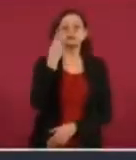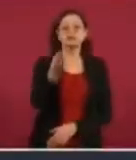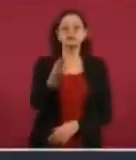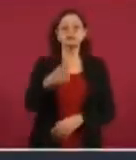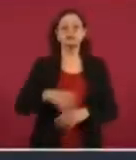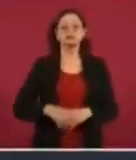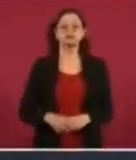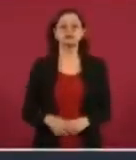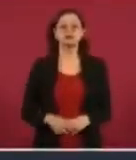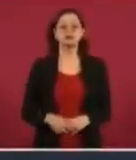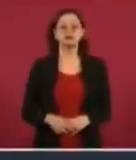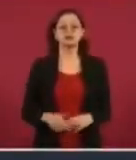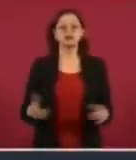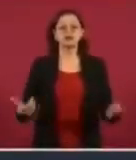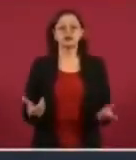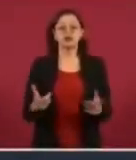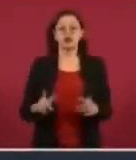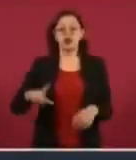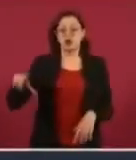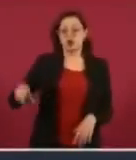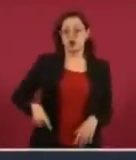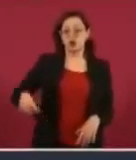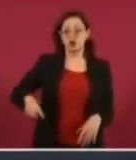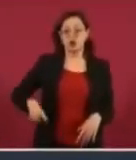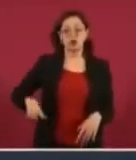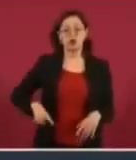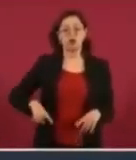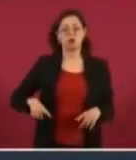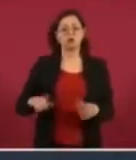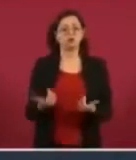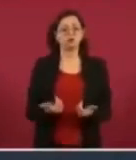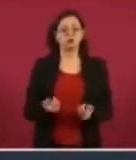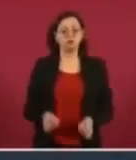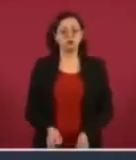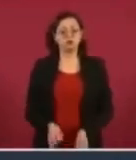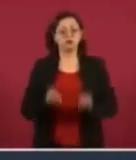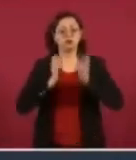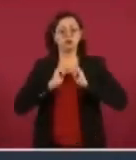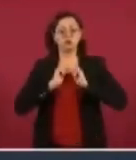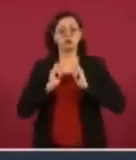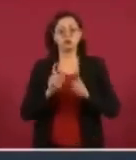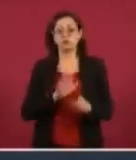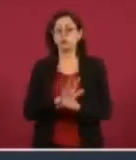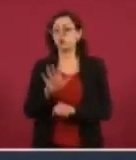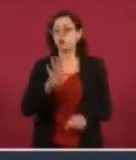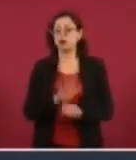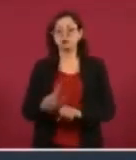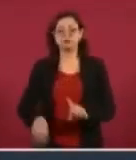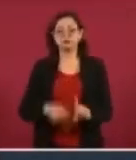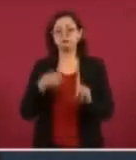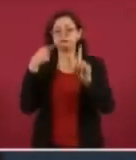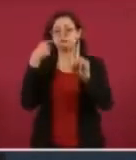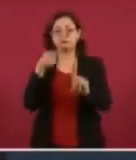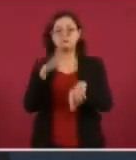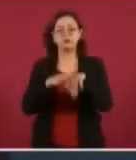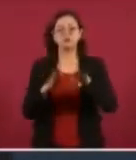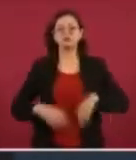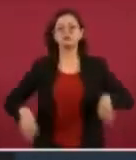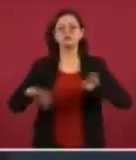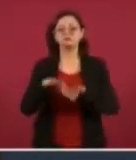La principal tarea del gobierno es desterrar la corrupción política.